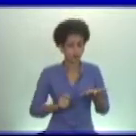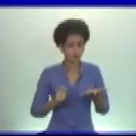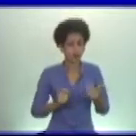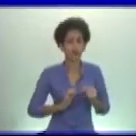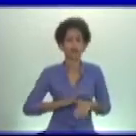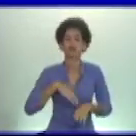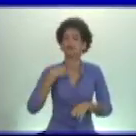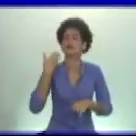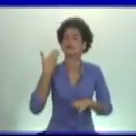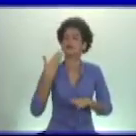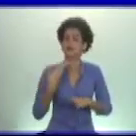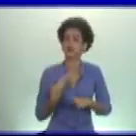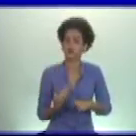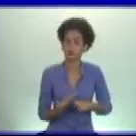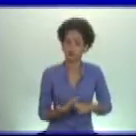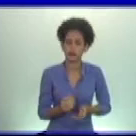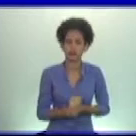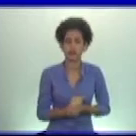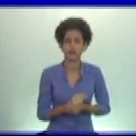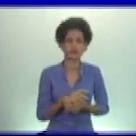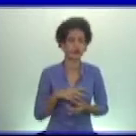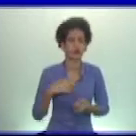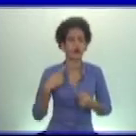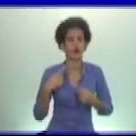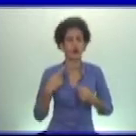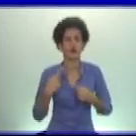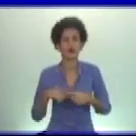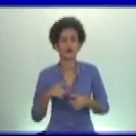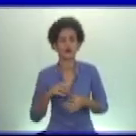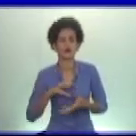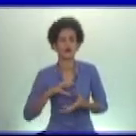a mostrar también dónde se encuentra en el manual.